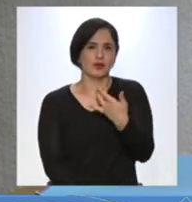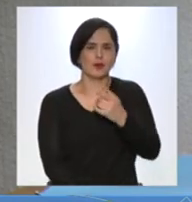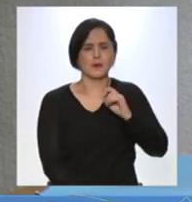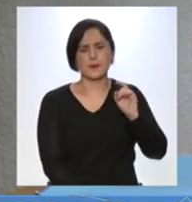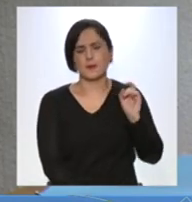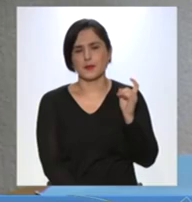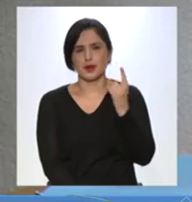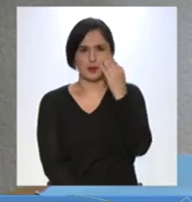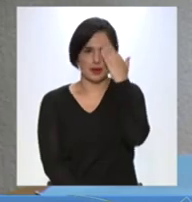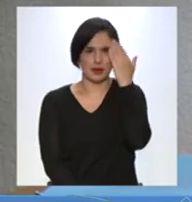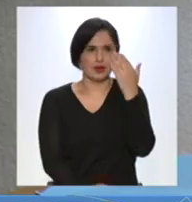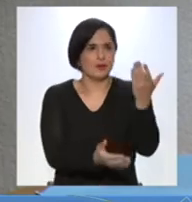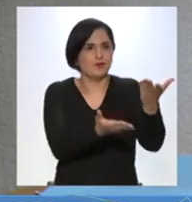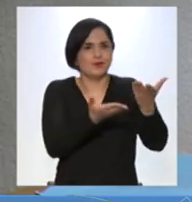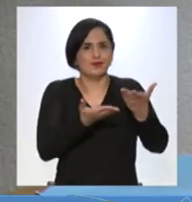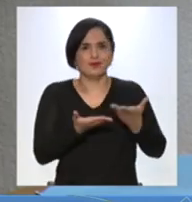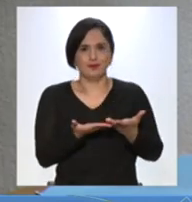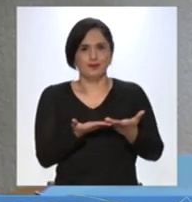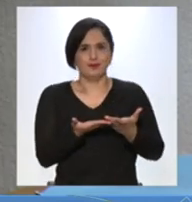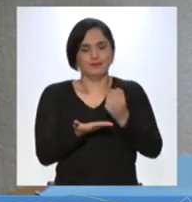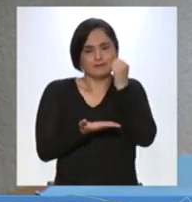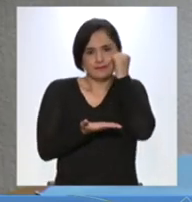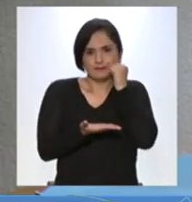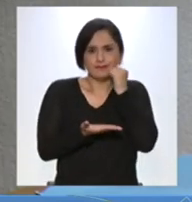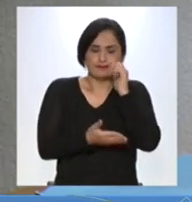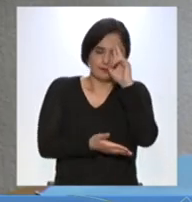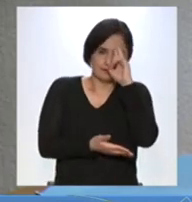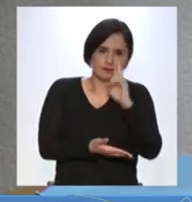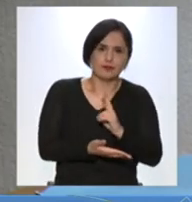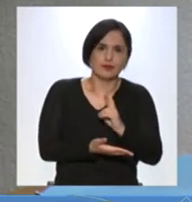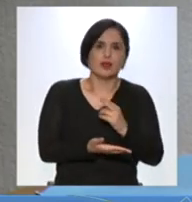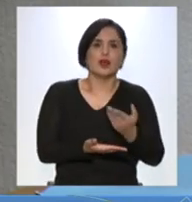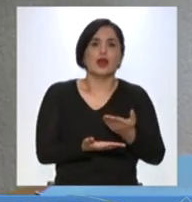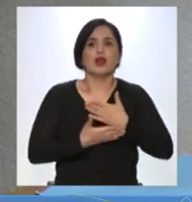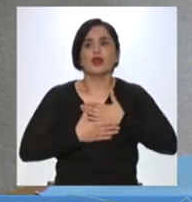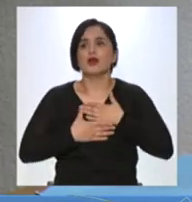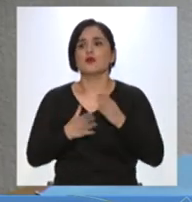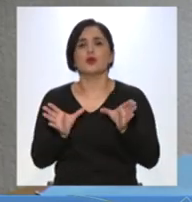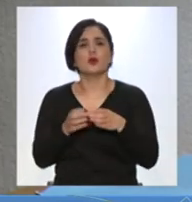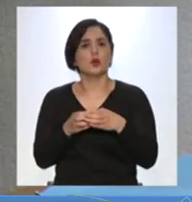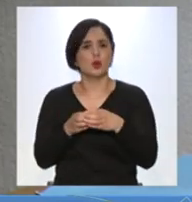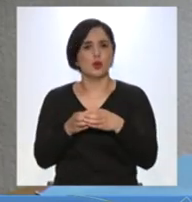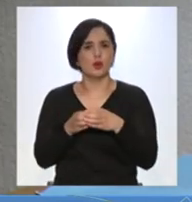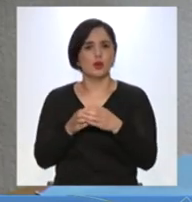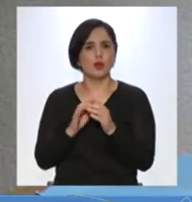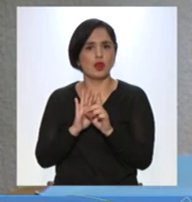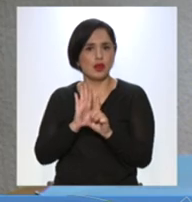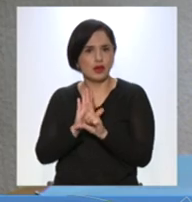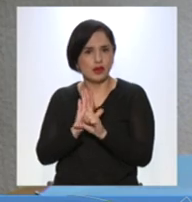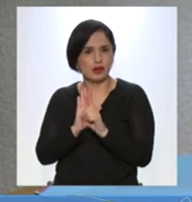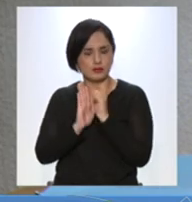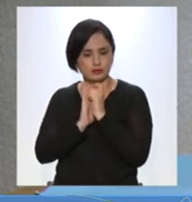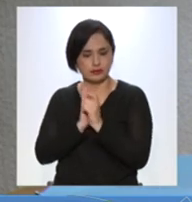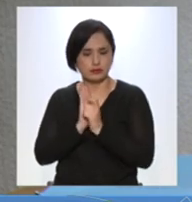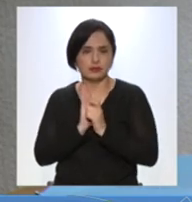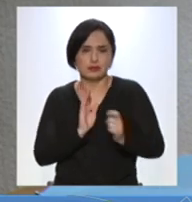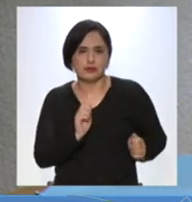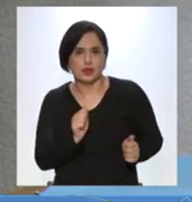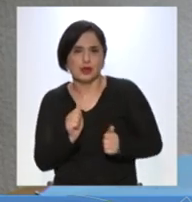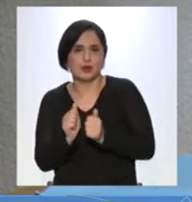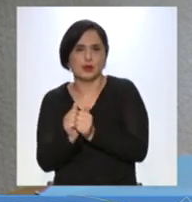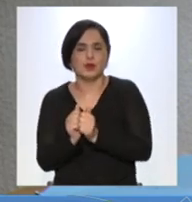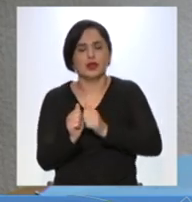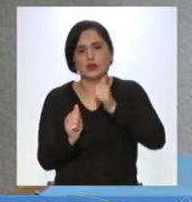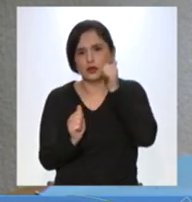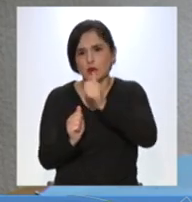primer día me han brindado su deferencia y cariño. Y finalmente a mi equipo territorial y legislativo que me acompaña cada